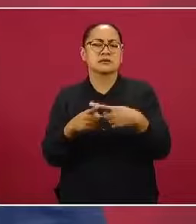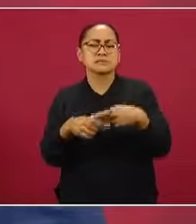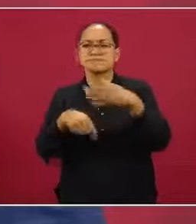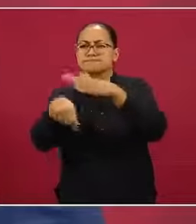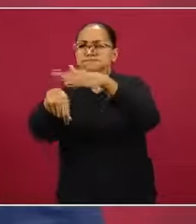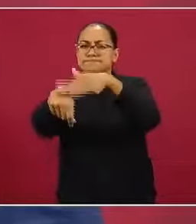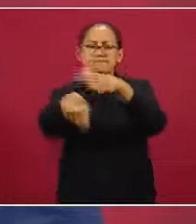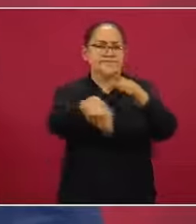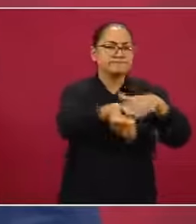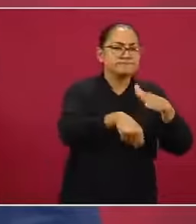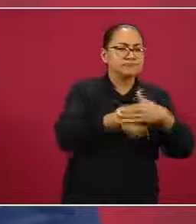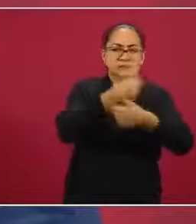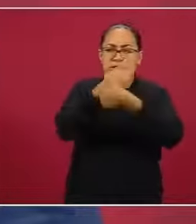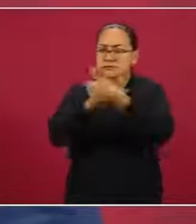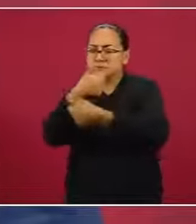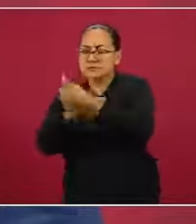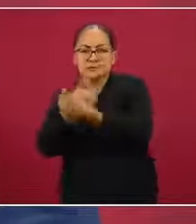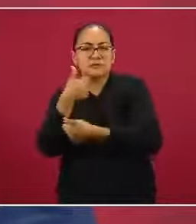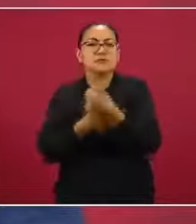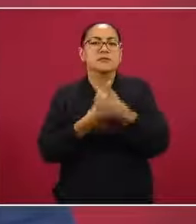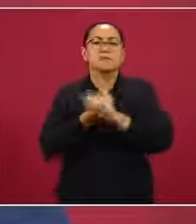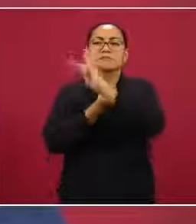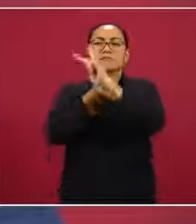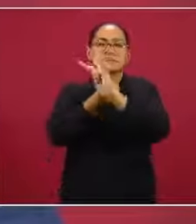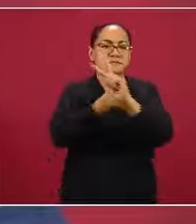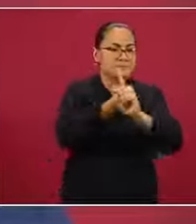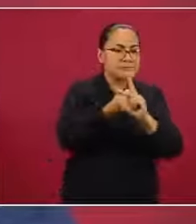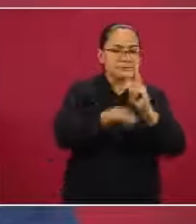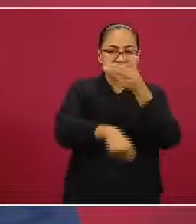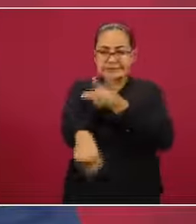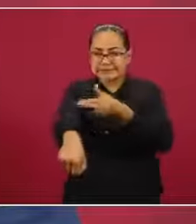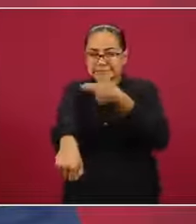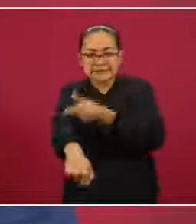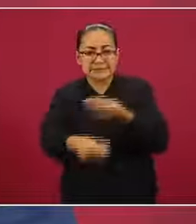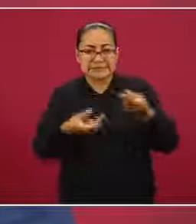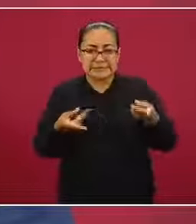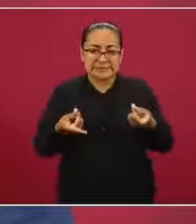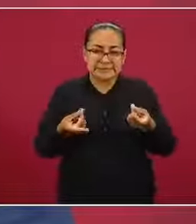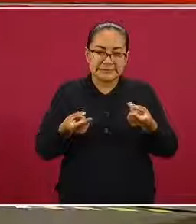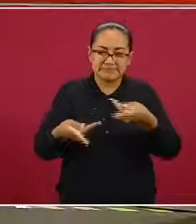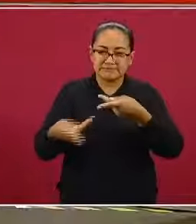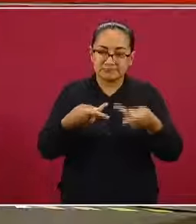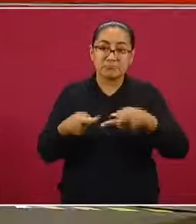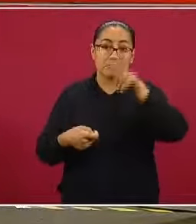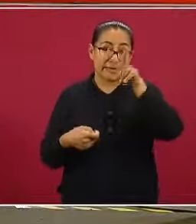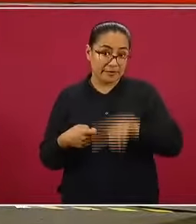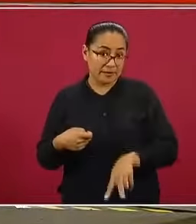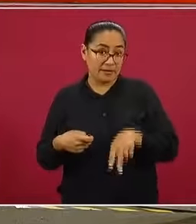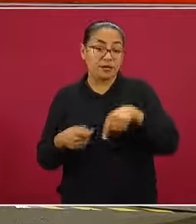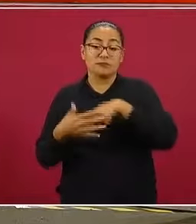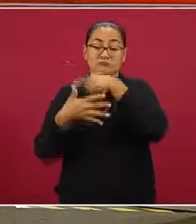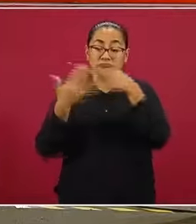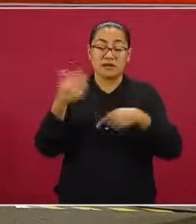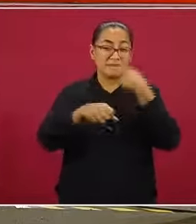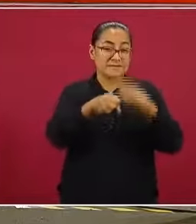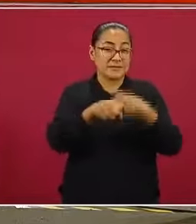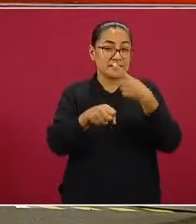hayan adoptado y aportado a la prevención y control de las enfermedades no transmisibles en 2019 en 4